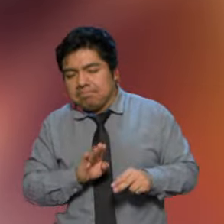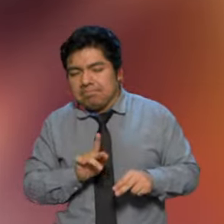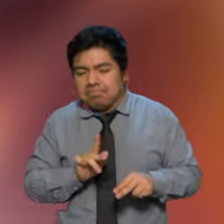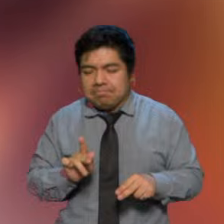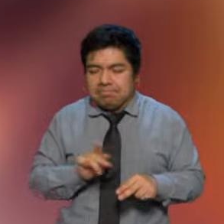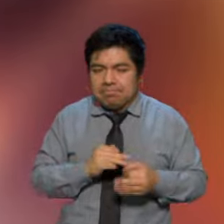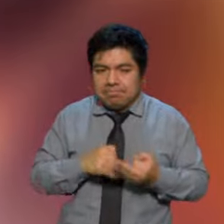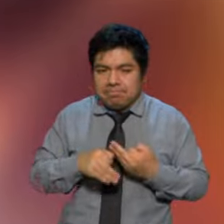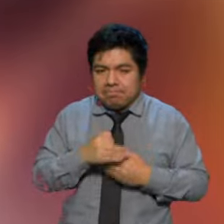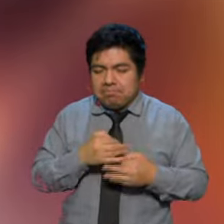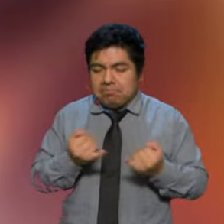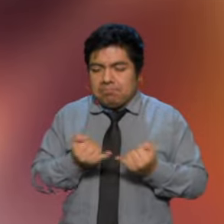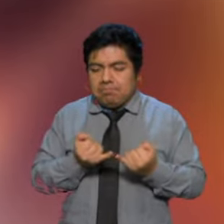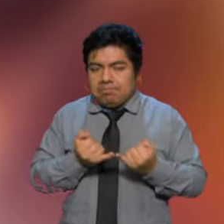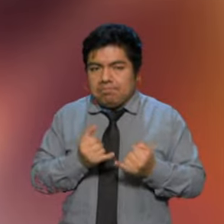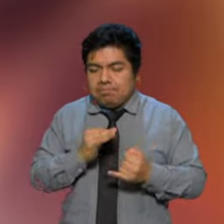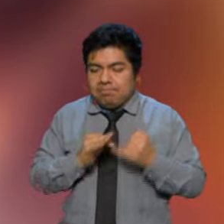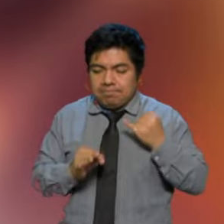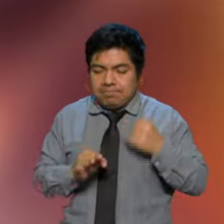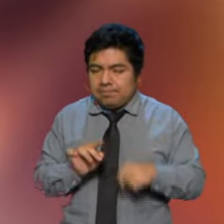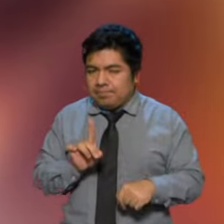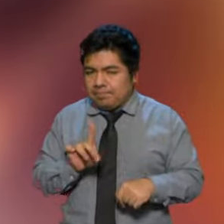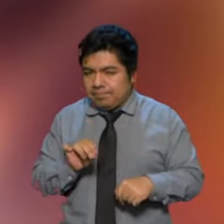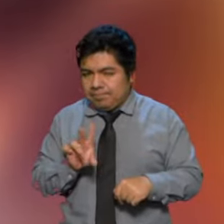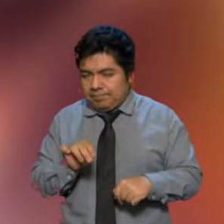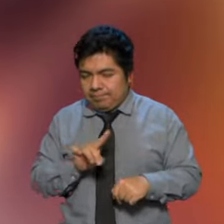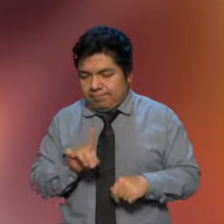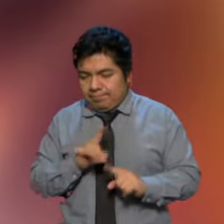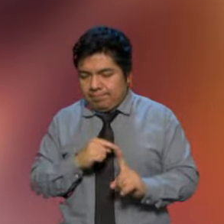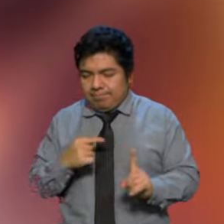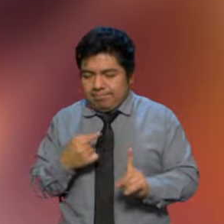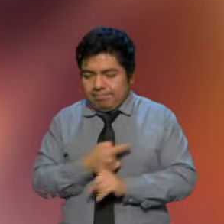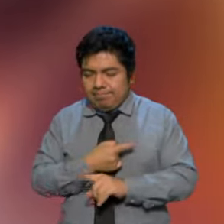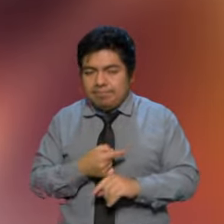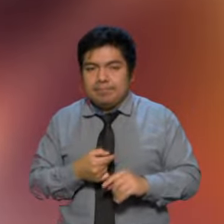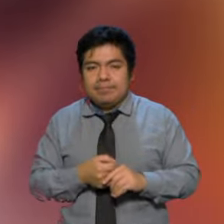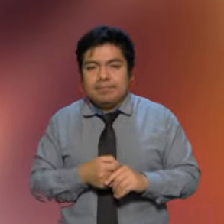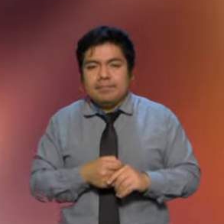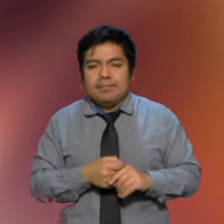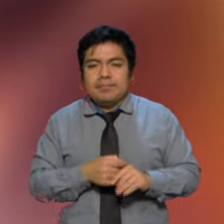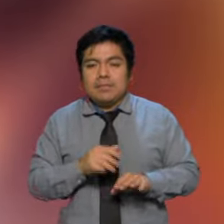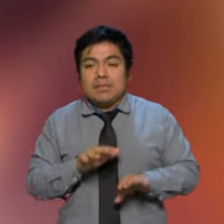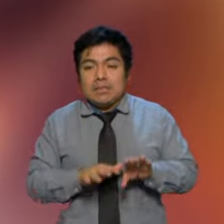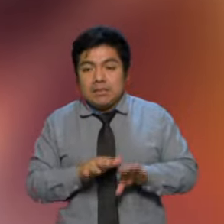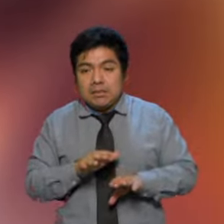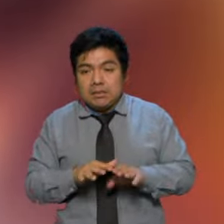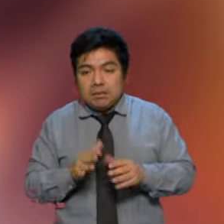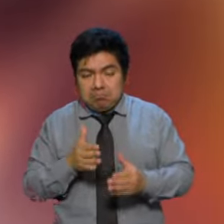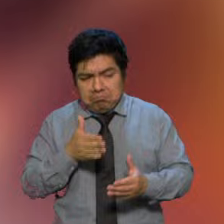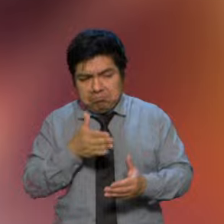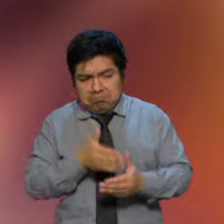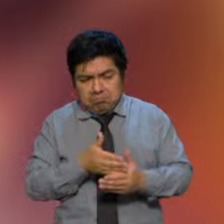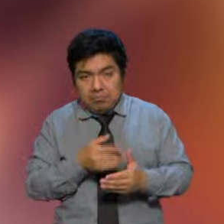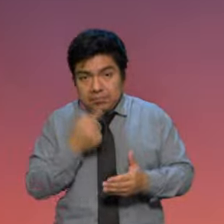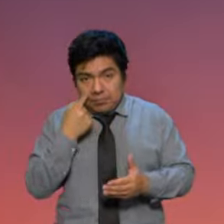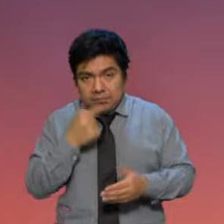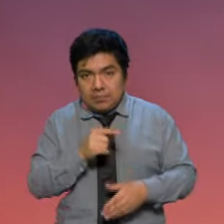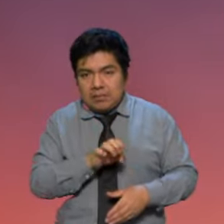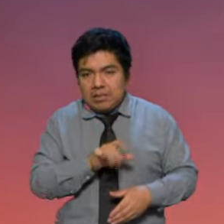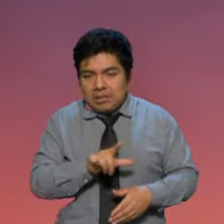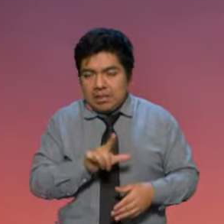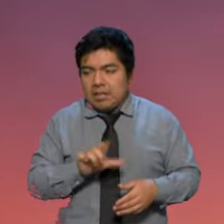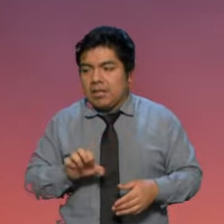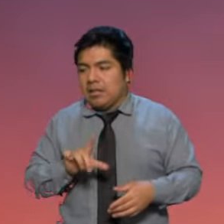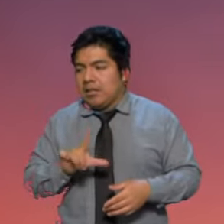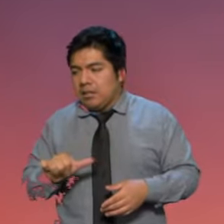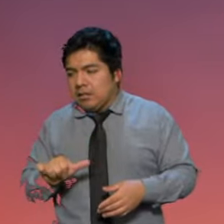igual, al final no, hay una encrucijada ahí. Oigan, le dieron la vuelta de tuerca. Aviéntese luego la ella y todo. ¿Quién